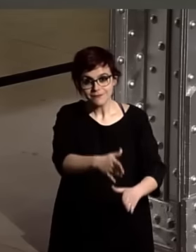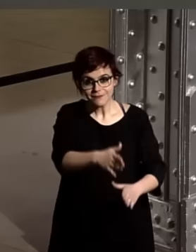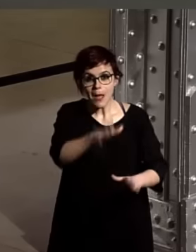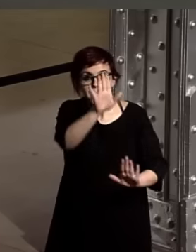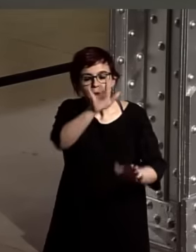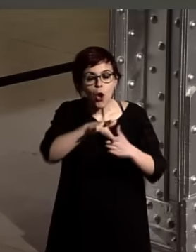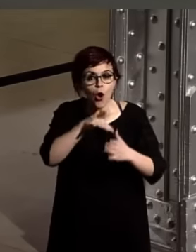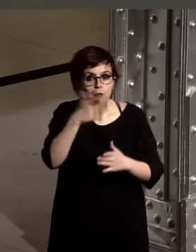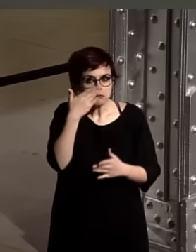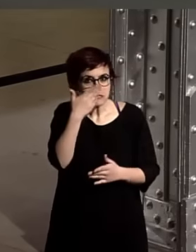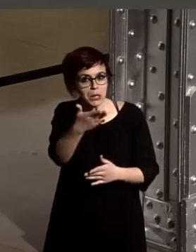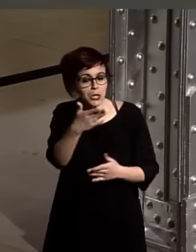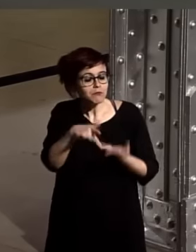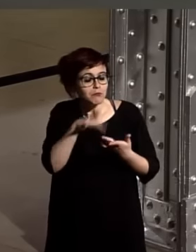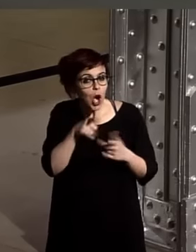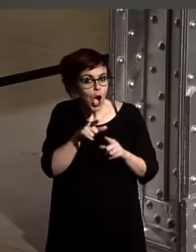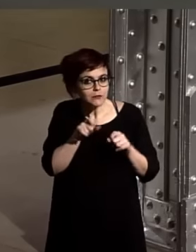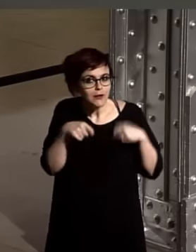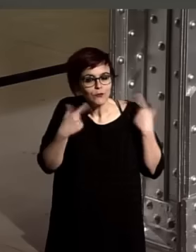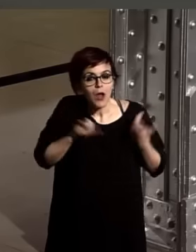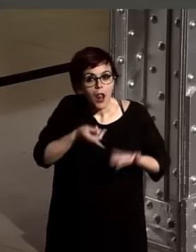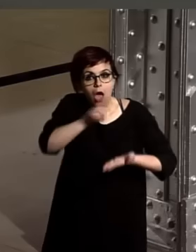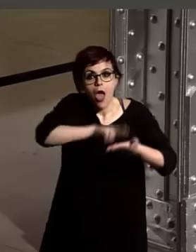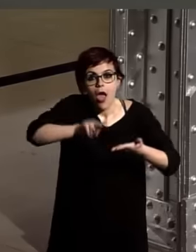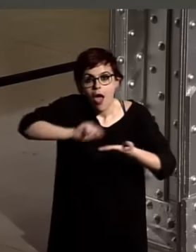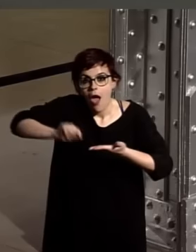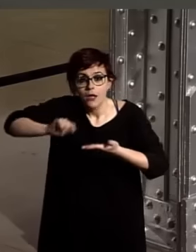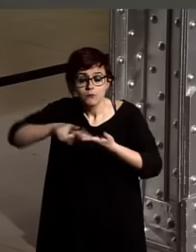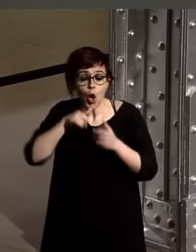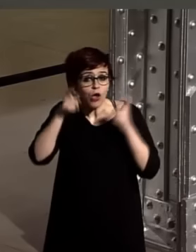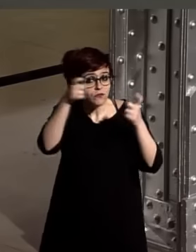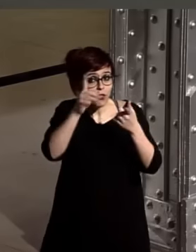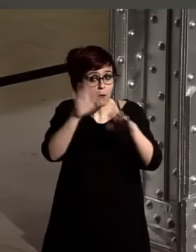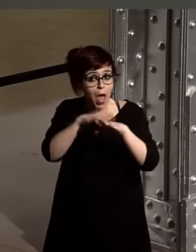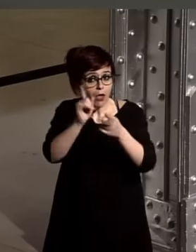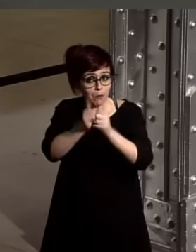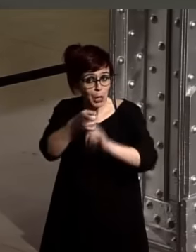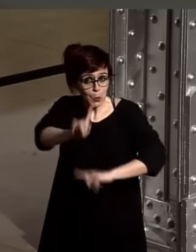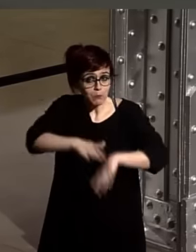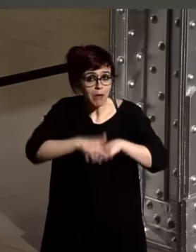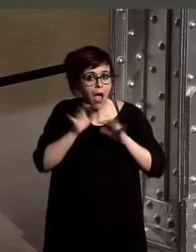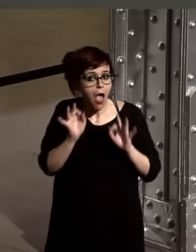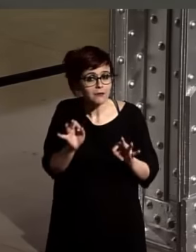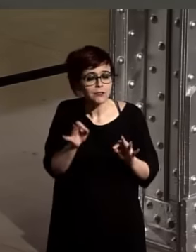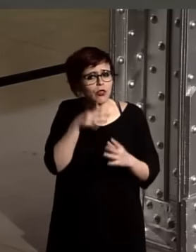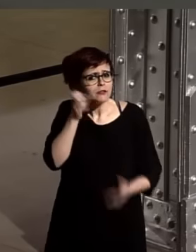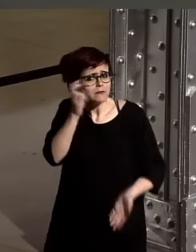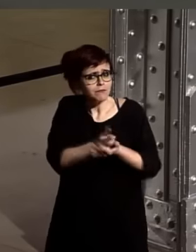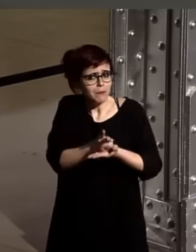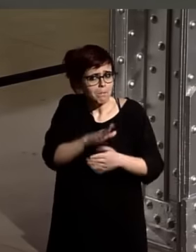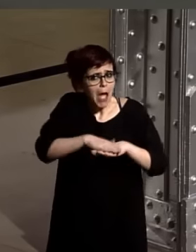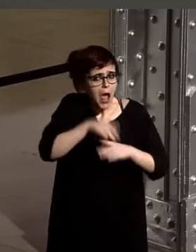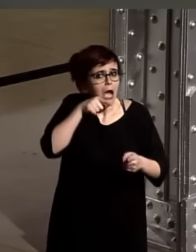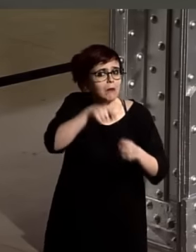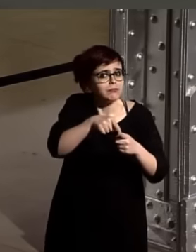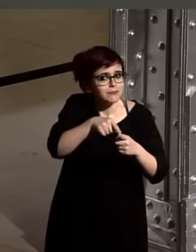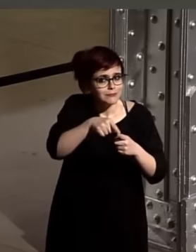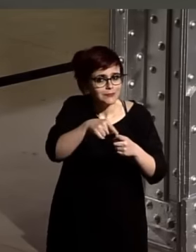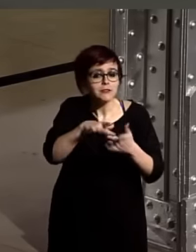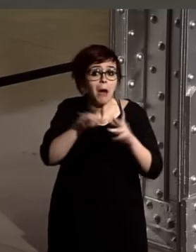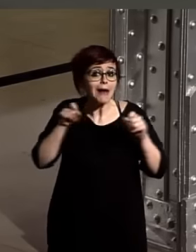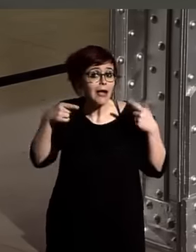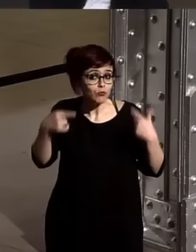me pareció muy sincero escribirlo así y no no hago un esfuerzo en cambiarlo O sea que no es intencionado pero sí es natural Sí